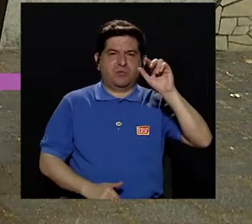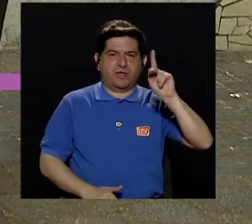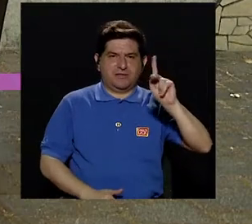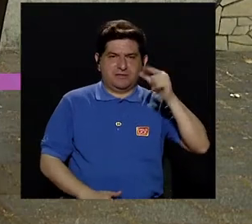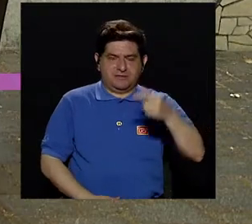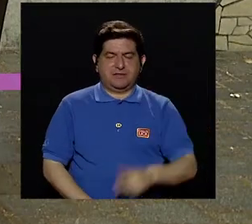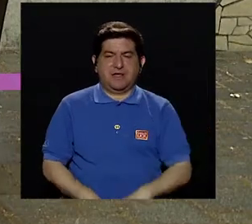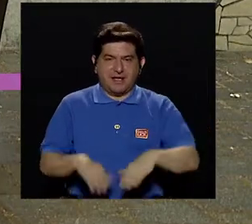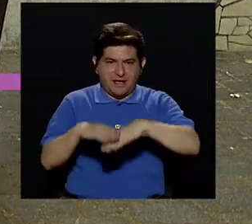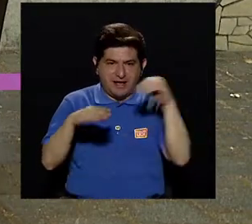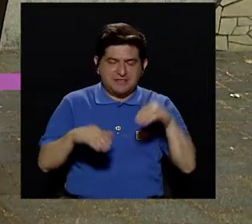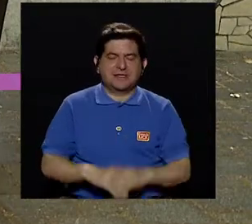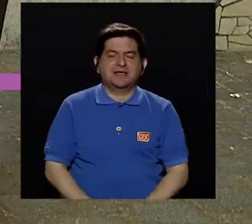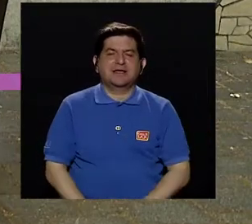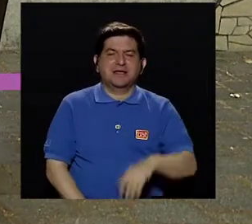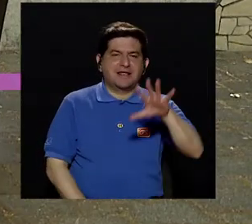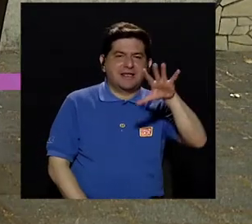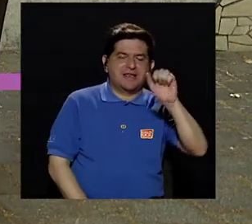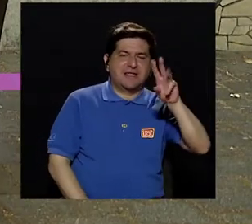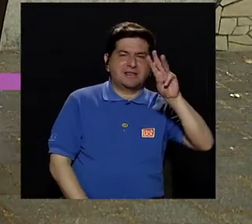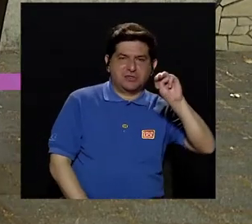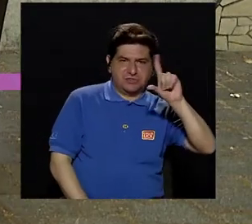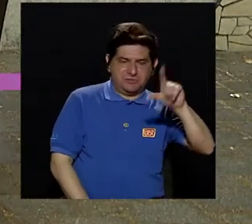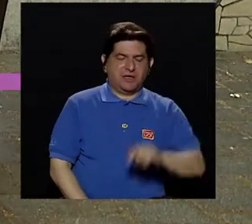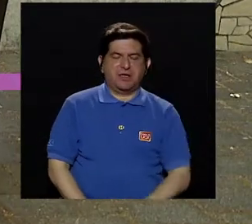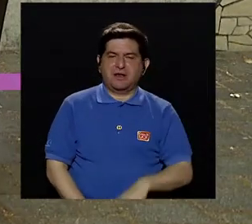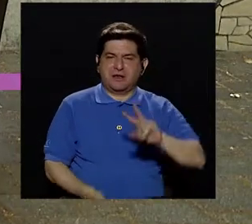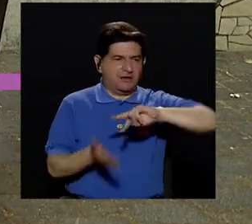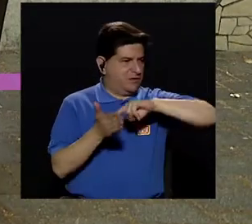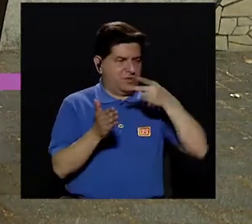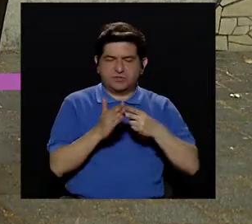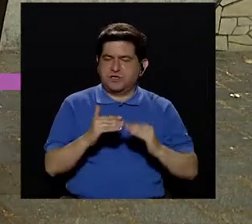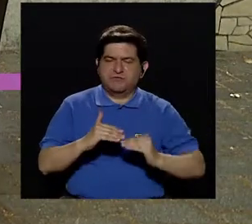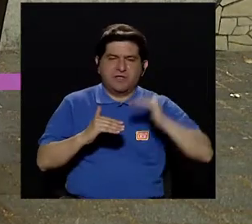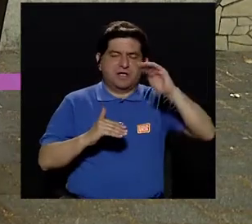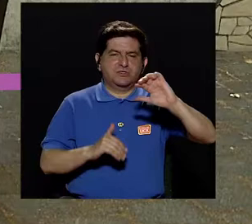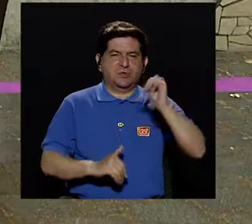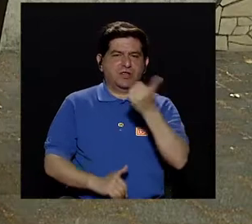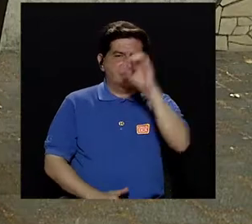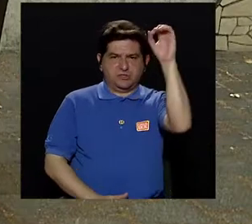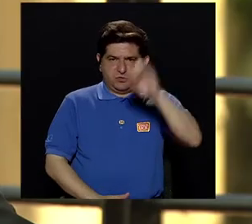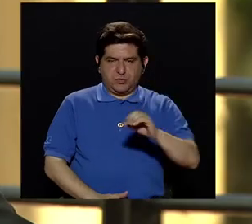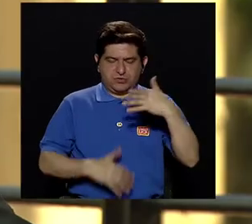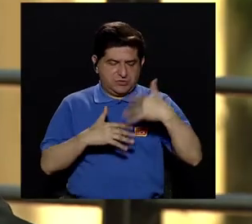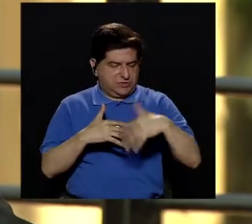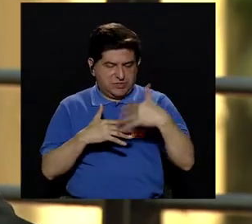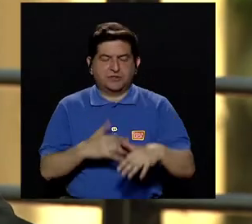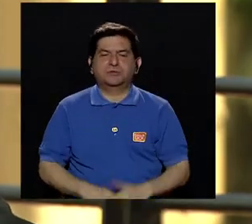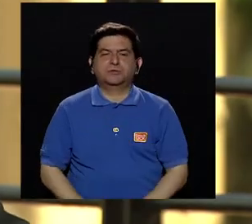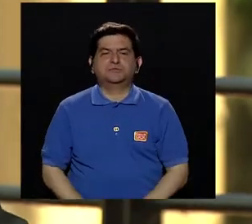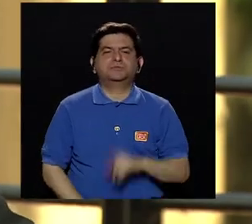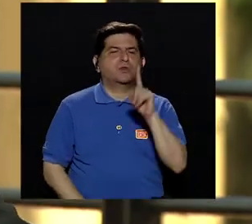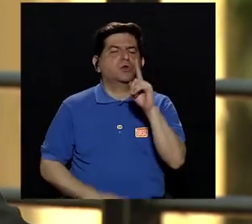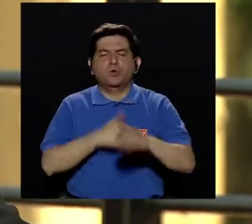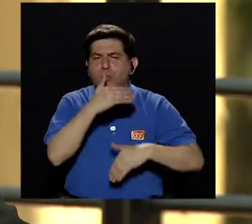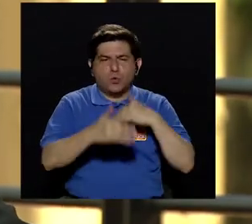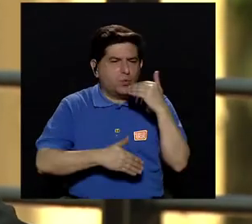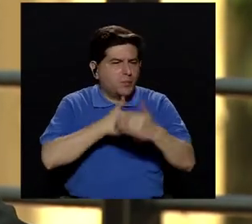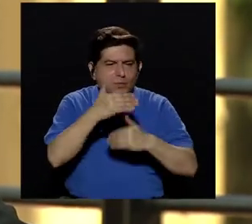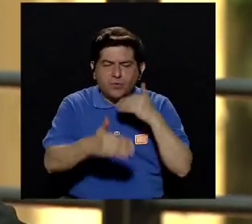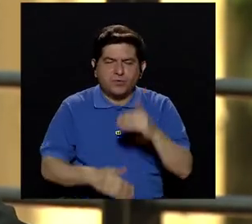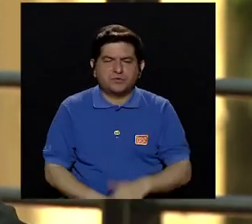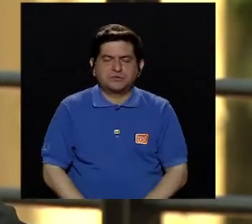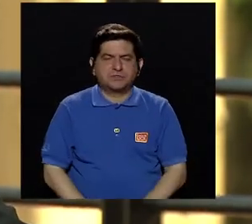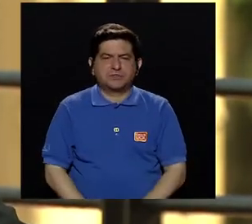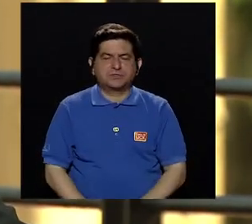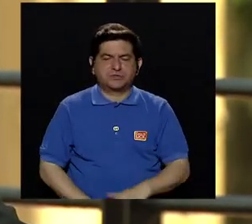que al extraerle los 500 mililitros no vamos a sacar más de ese 10% de sangre. Doctor, y un procedimiento, por ejemplo, de estos